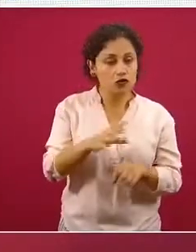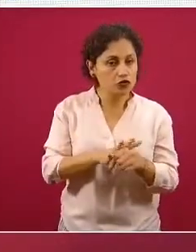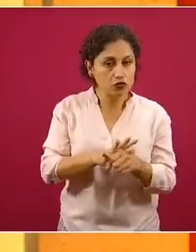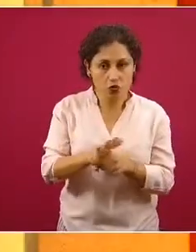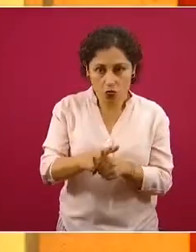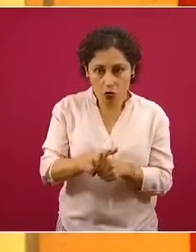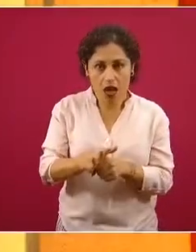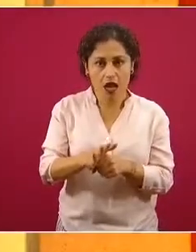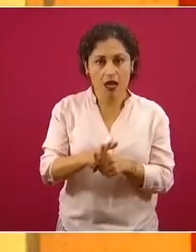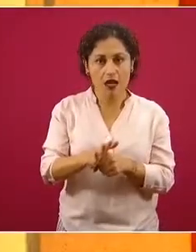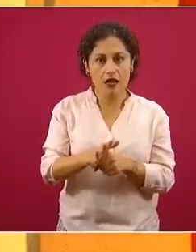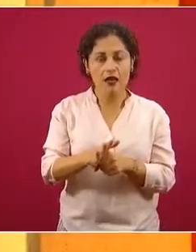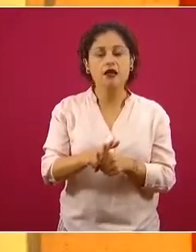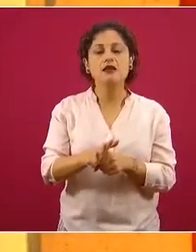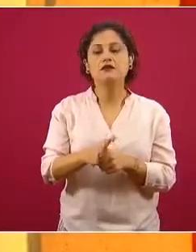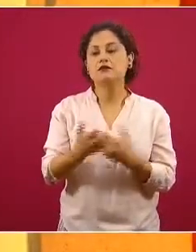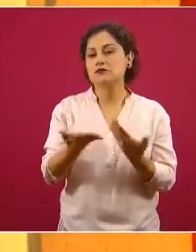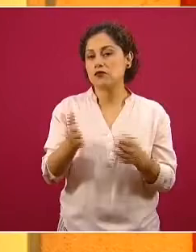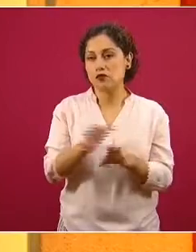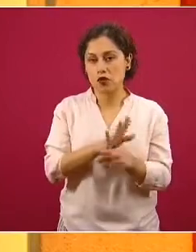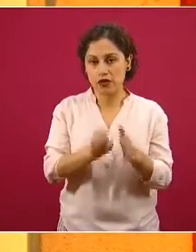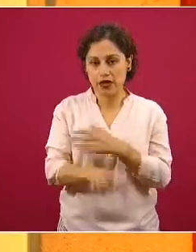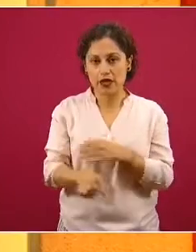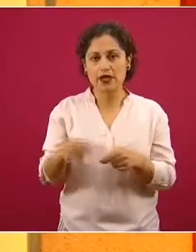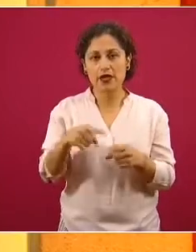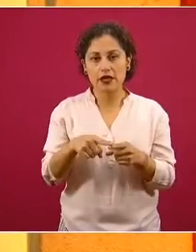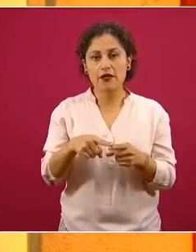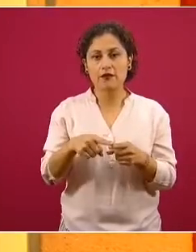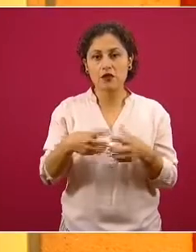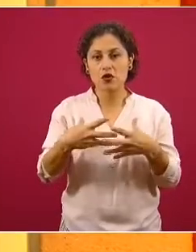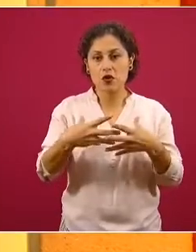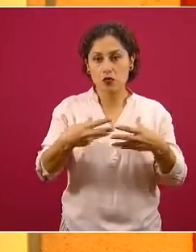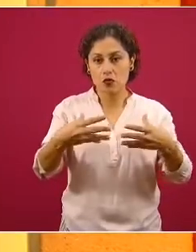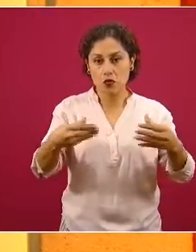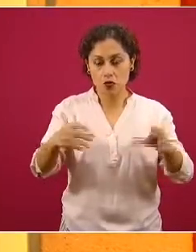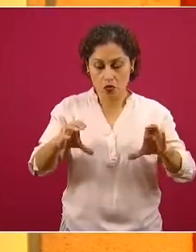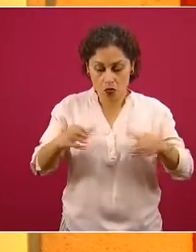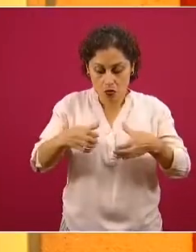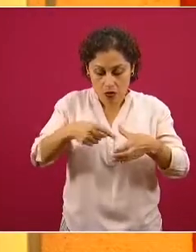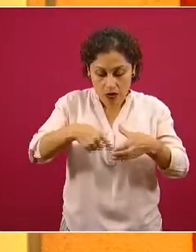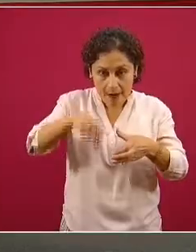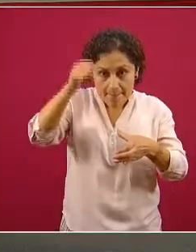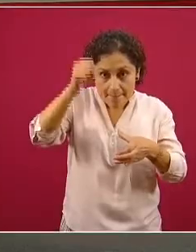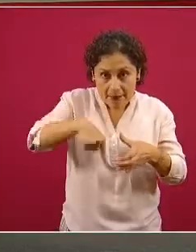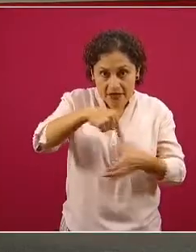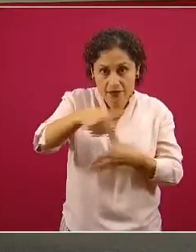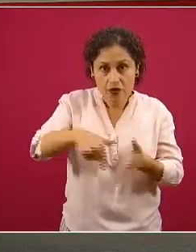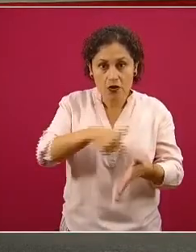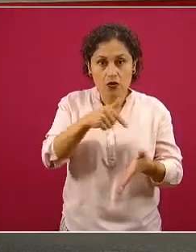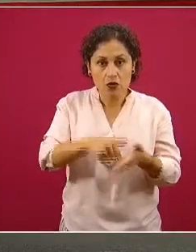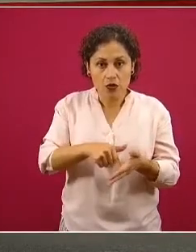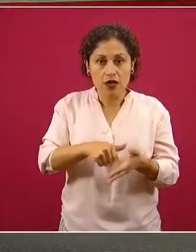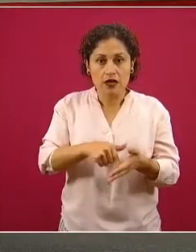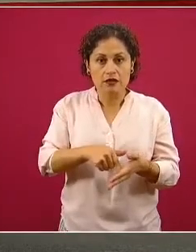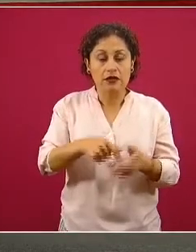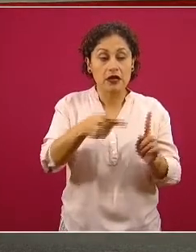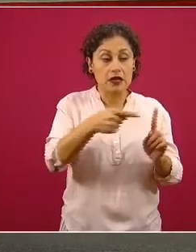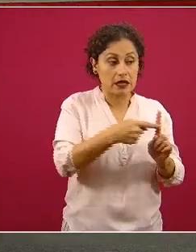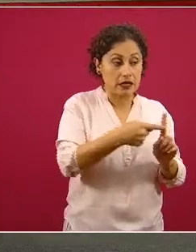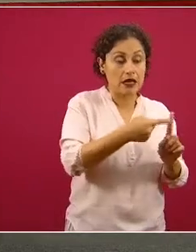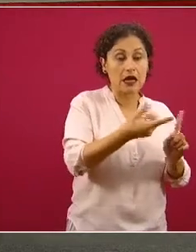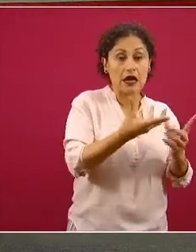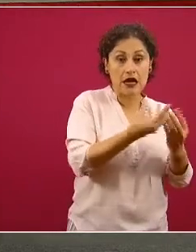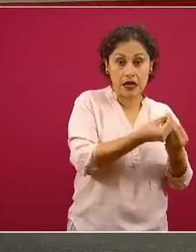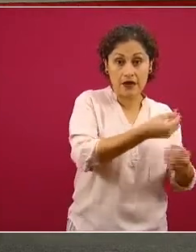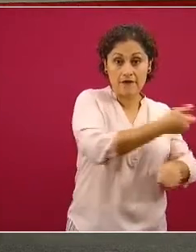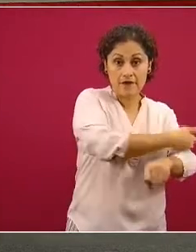características o cuáles fueron? Son la ocurrencia de brotes comunitarios. Es decir, ya no son solo familias o amigos